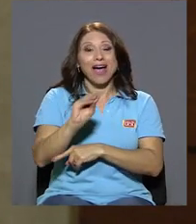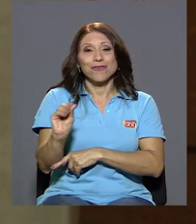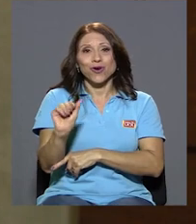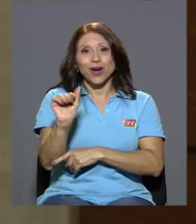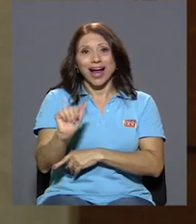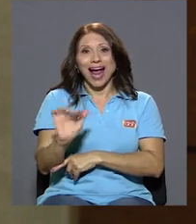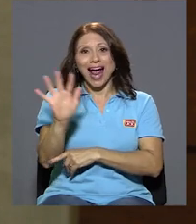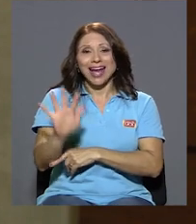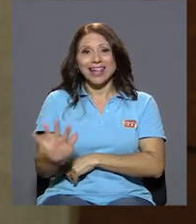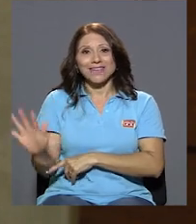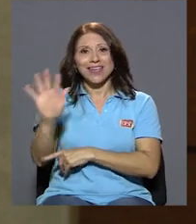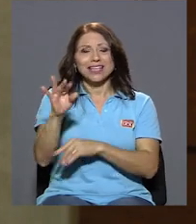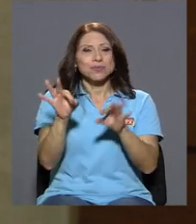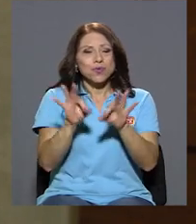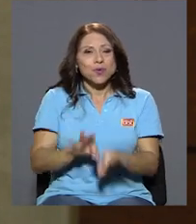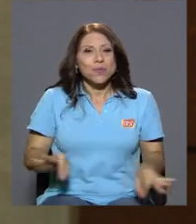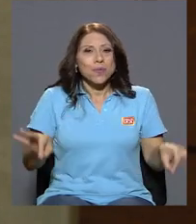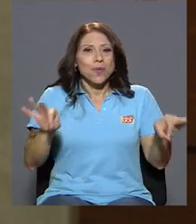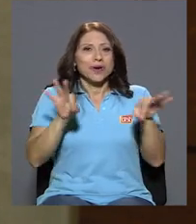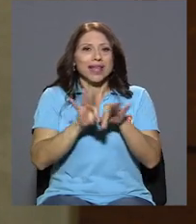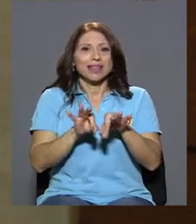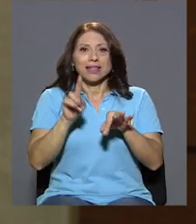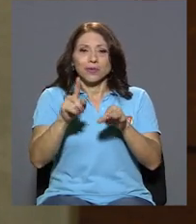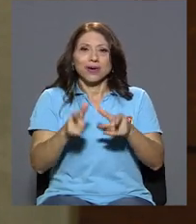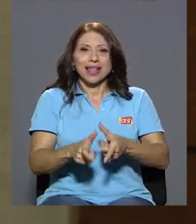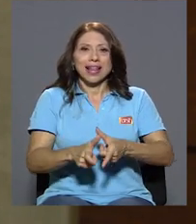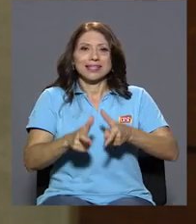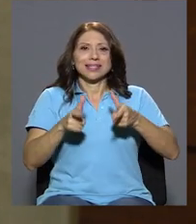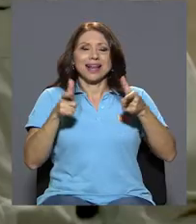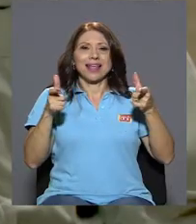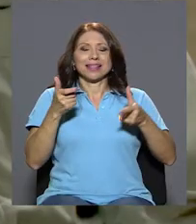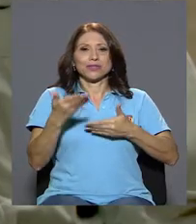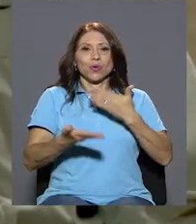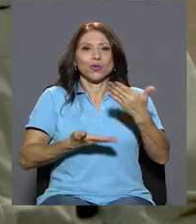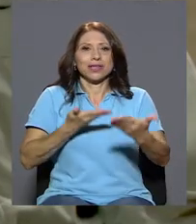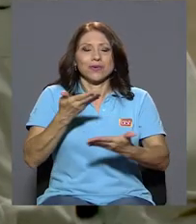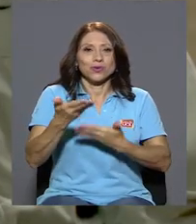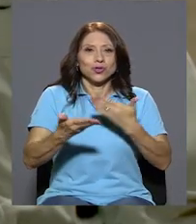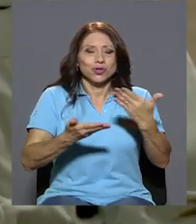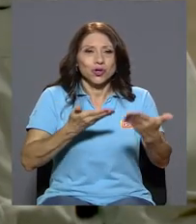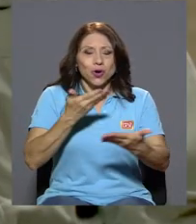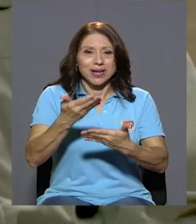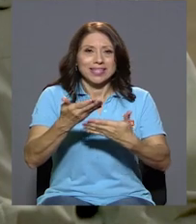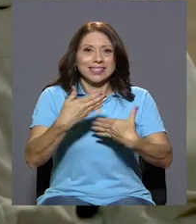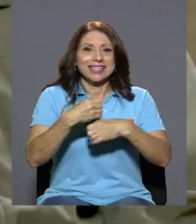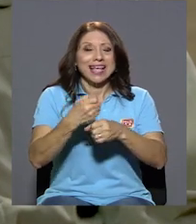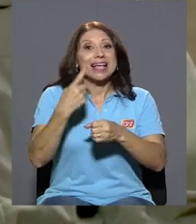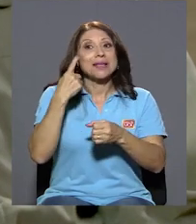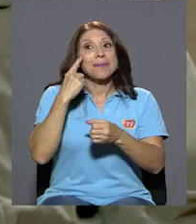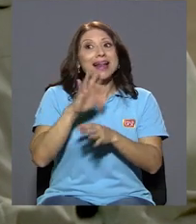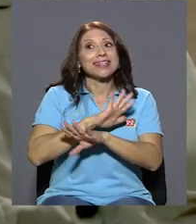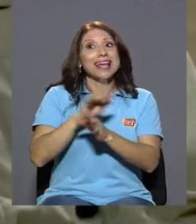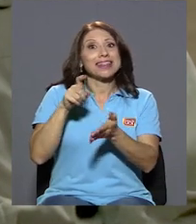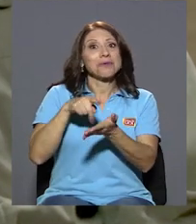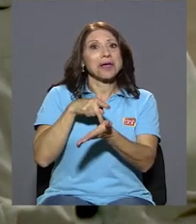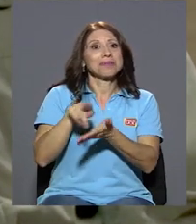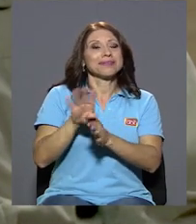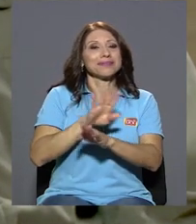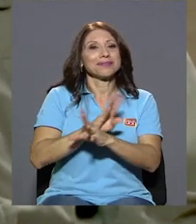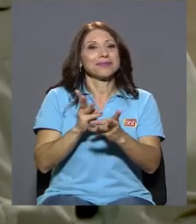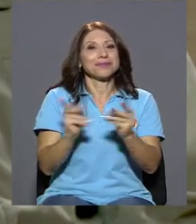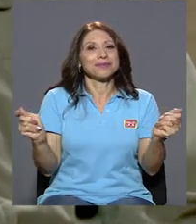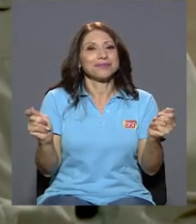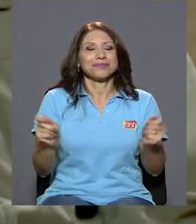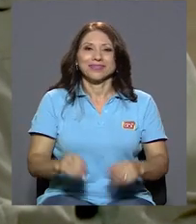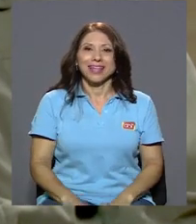importante y creo que es una de las grandes contribuciones que ha hecho la universidad de costa rica para saldar esa deuda exactamente